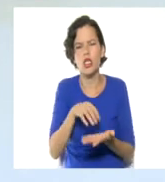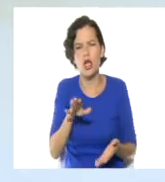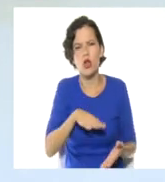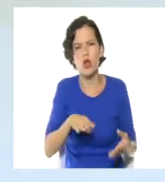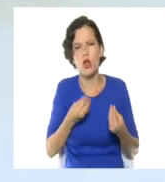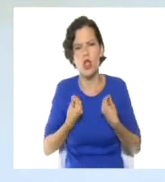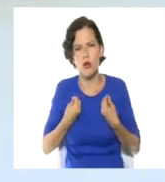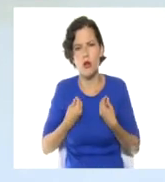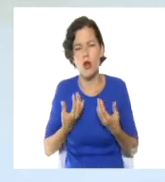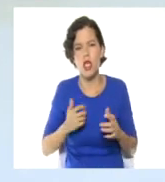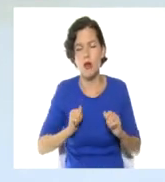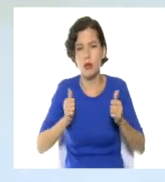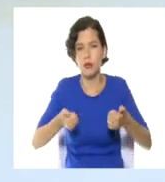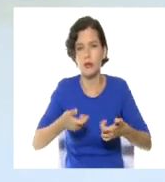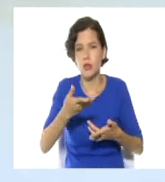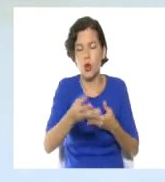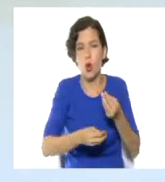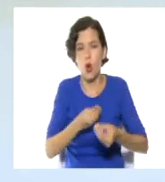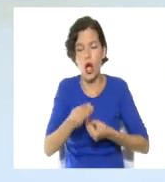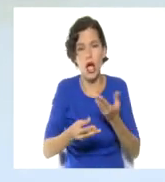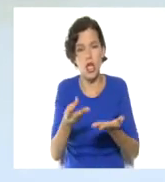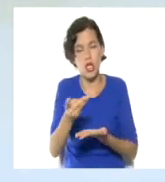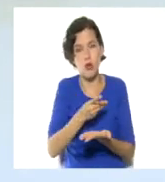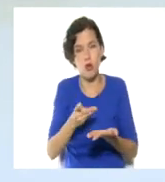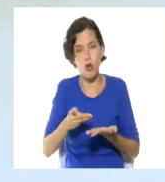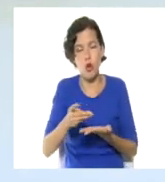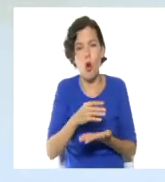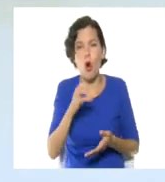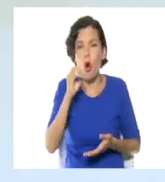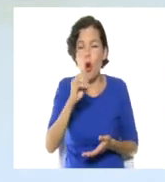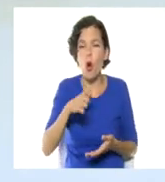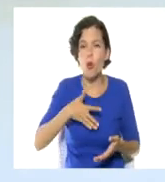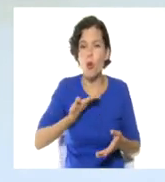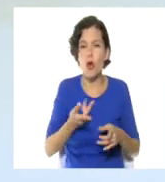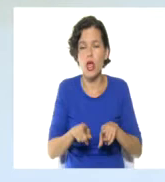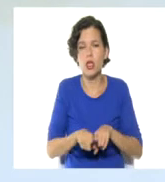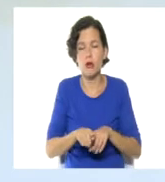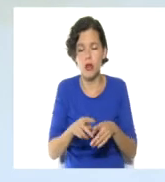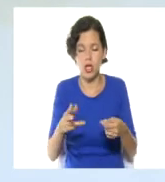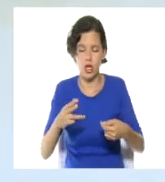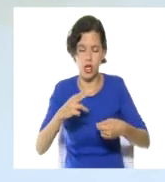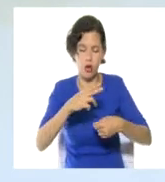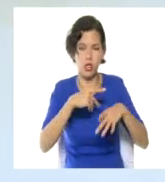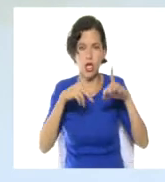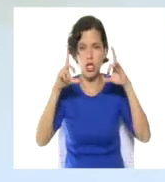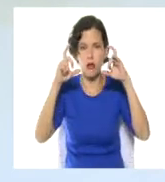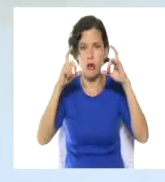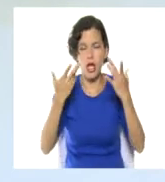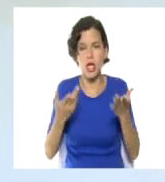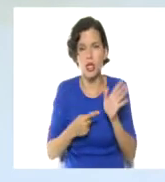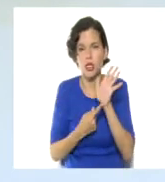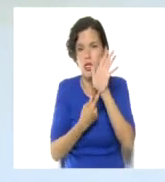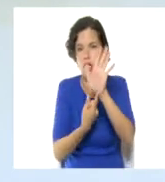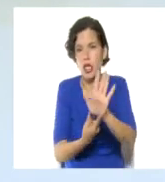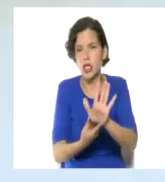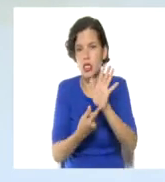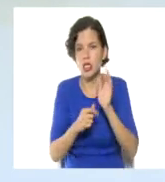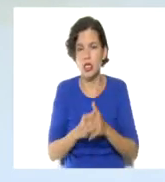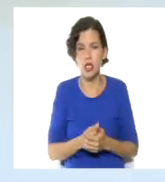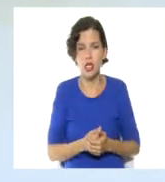partir de allí entonces o realice dibujos o pueda también recortar imágenes que indiquen,